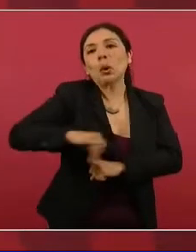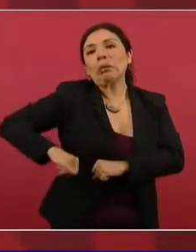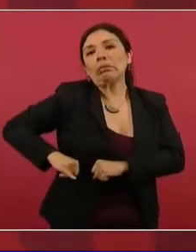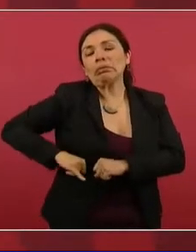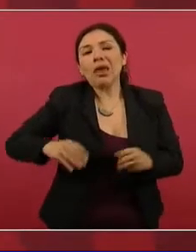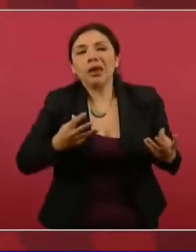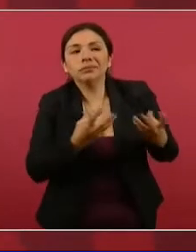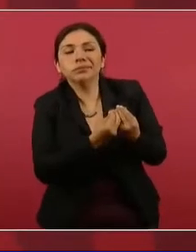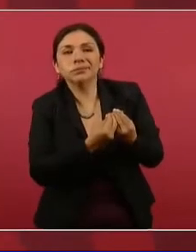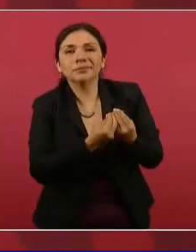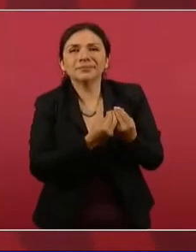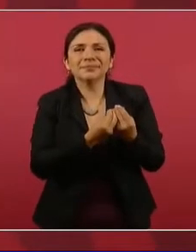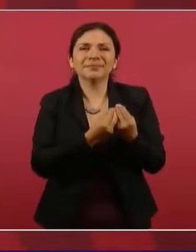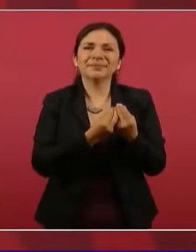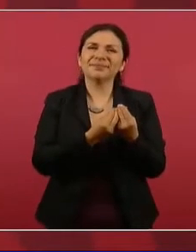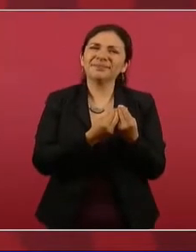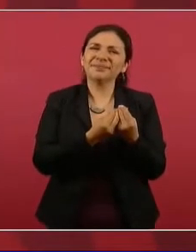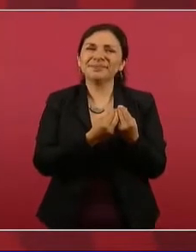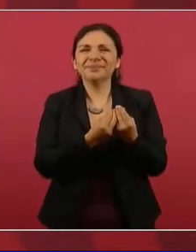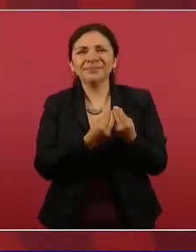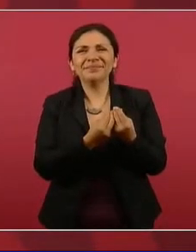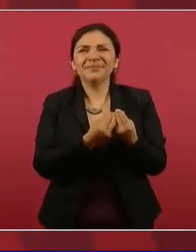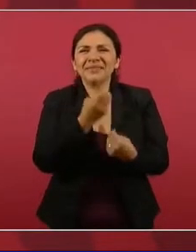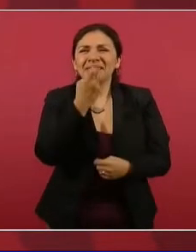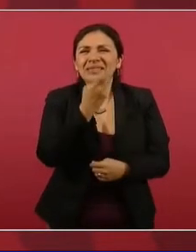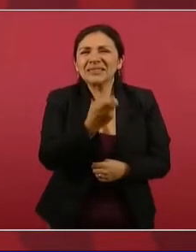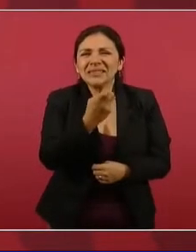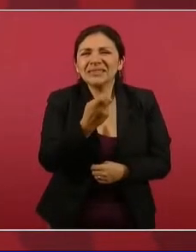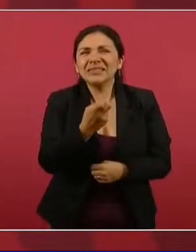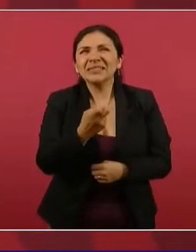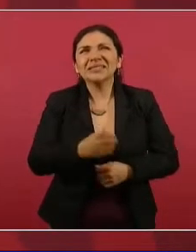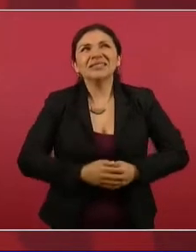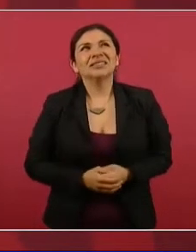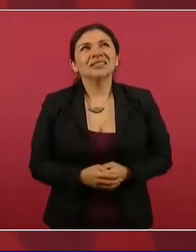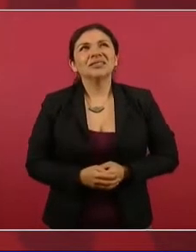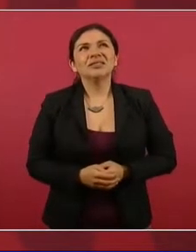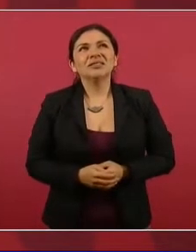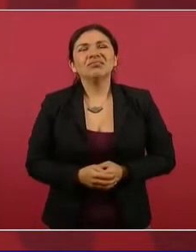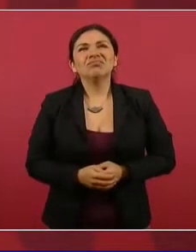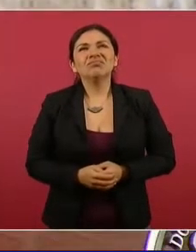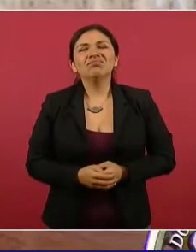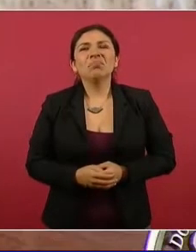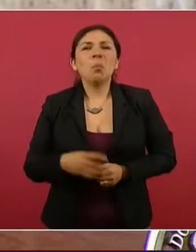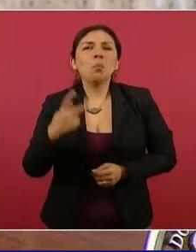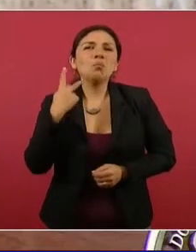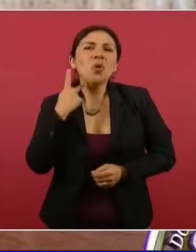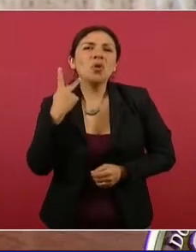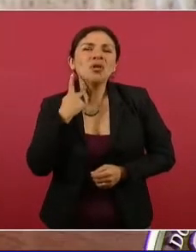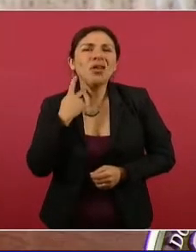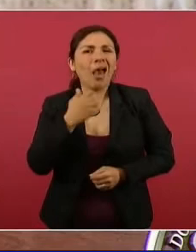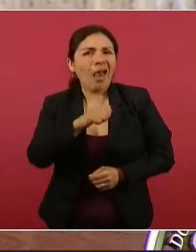Entonces, toda esa política cupular, egoísta,